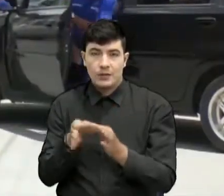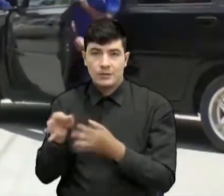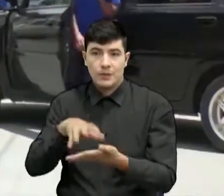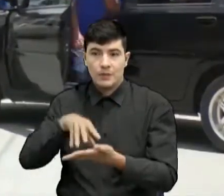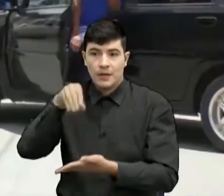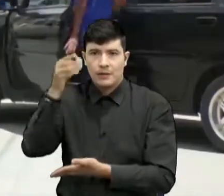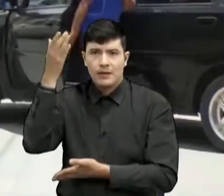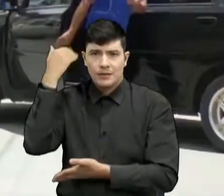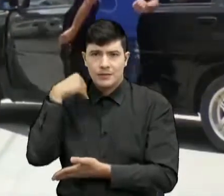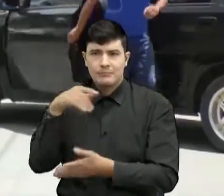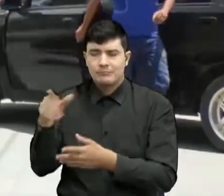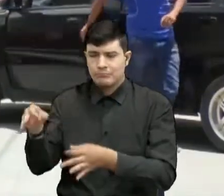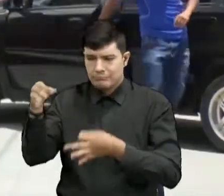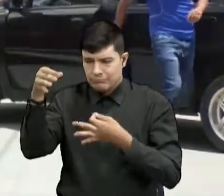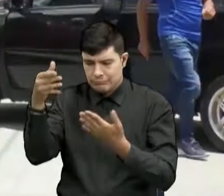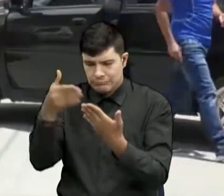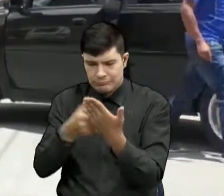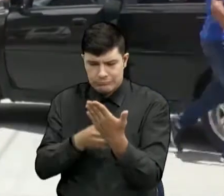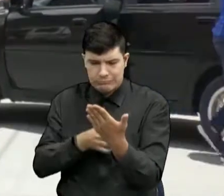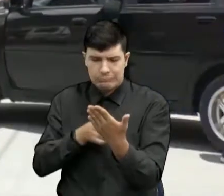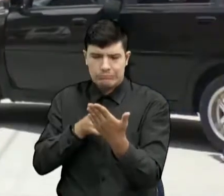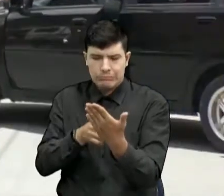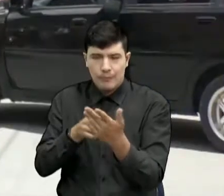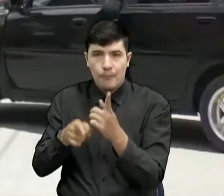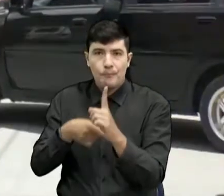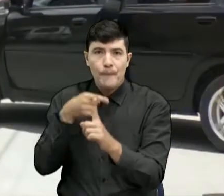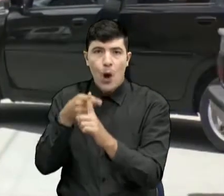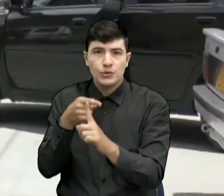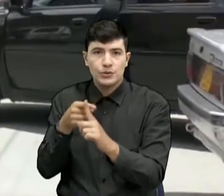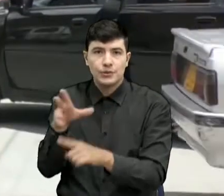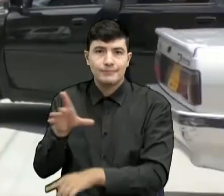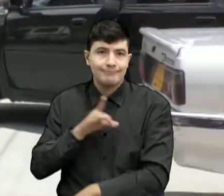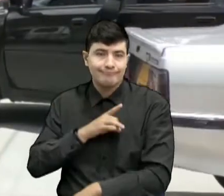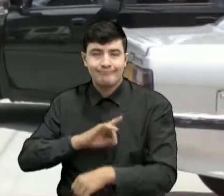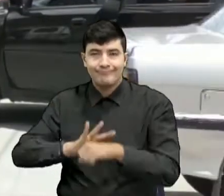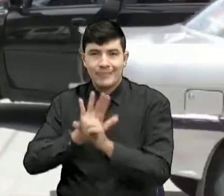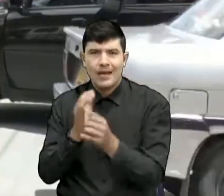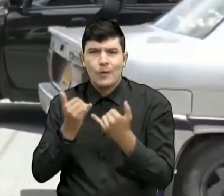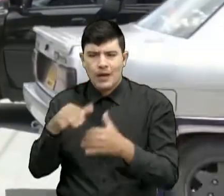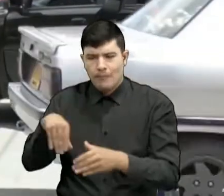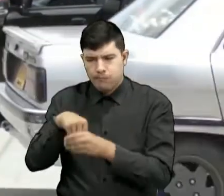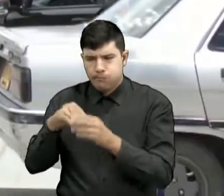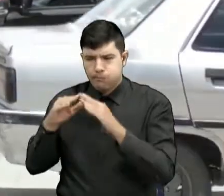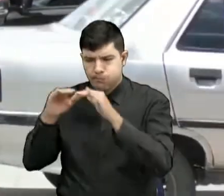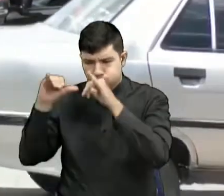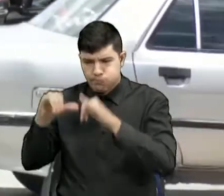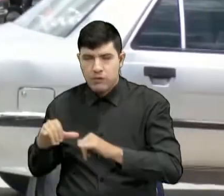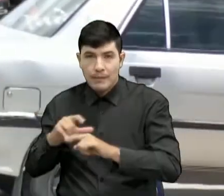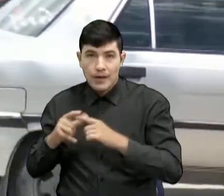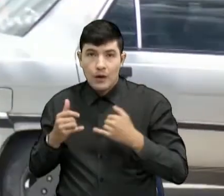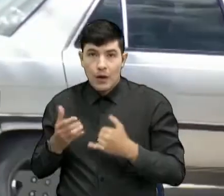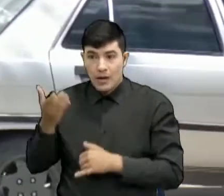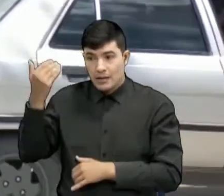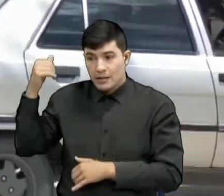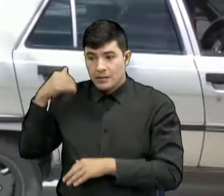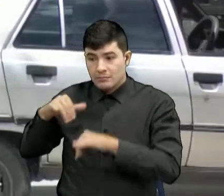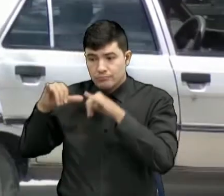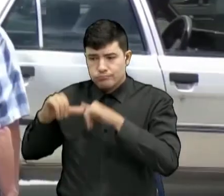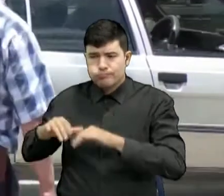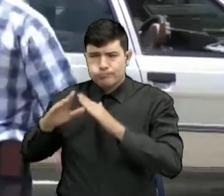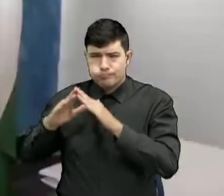todos los protocolos de bioseguridad y seguir las recomendaciones médicas. Hoy ya está frente a la administración